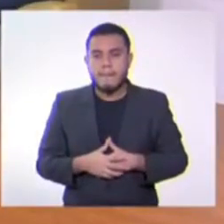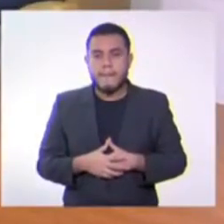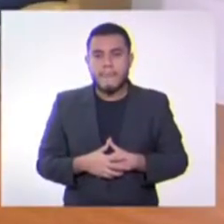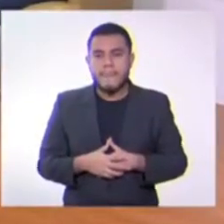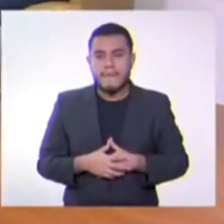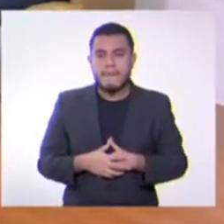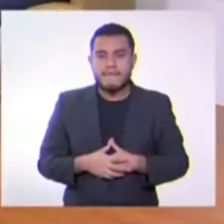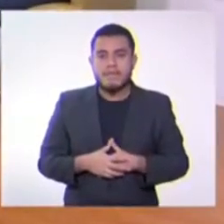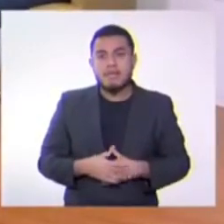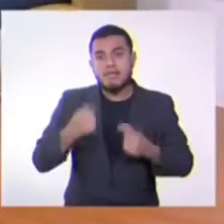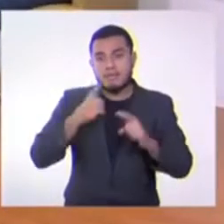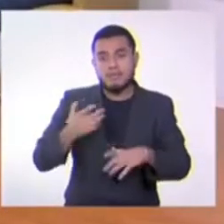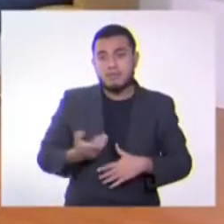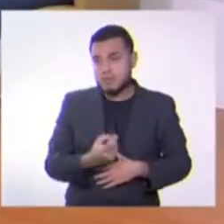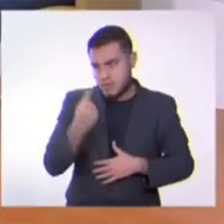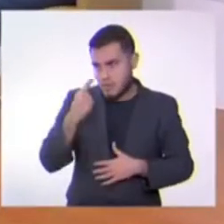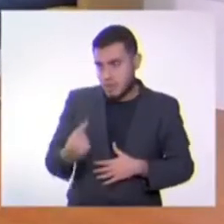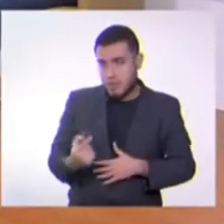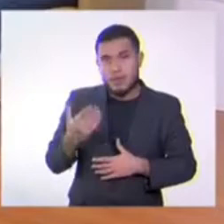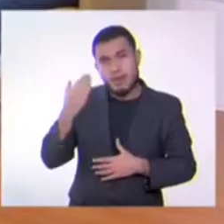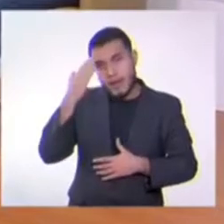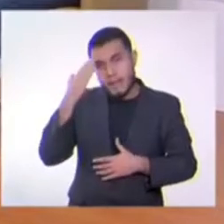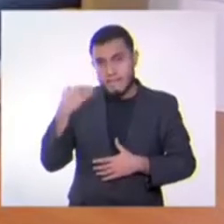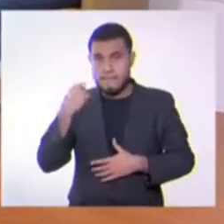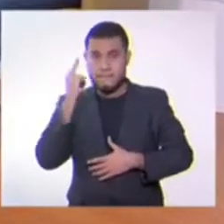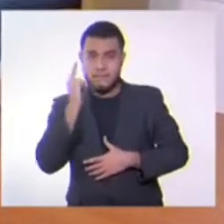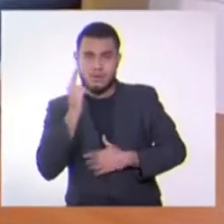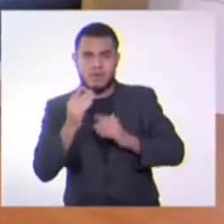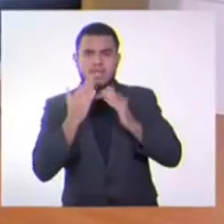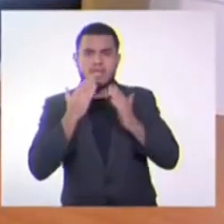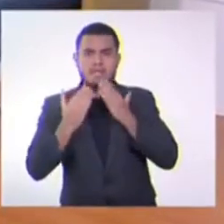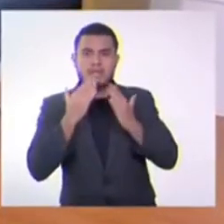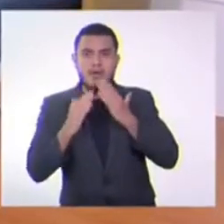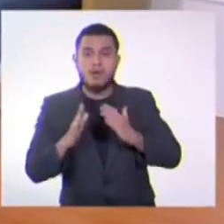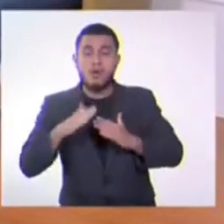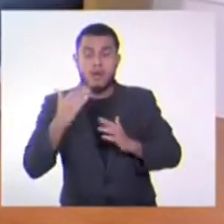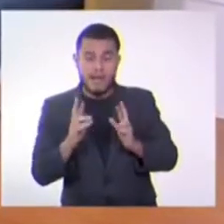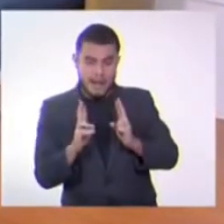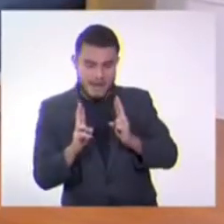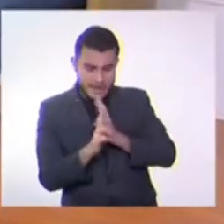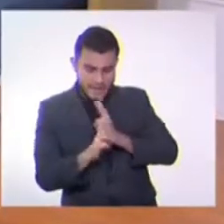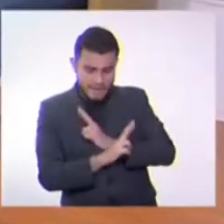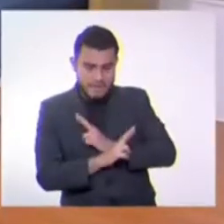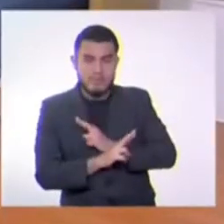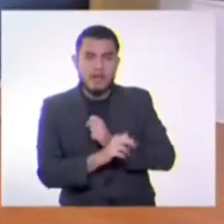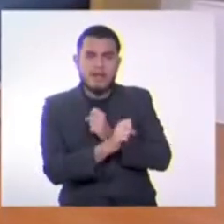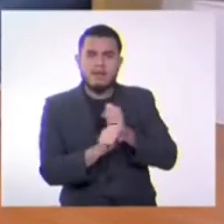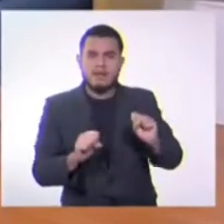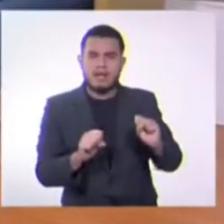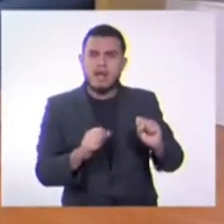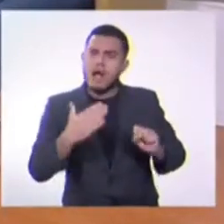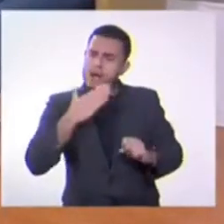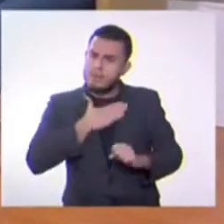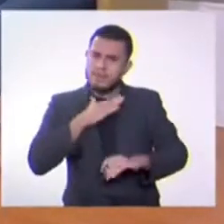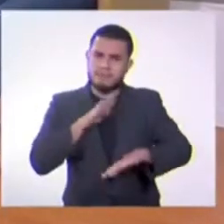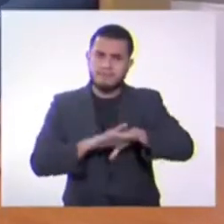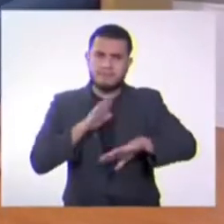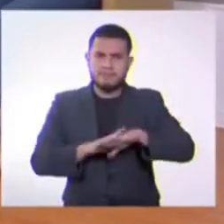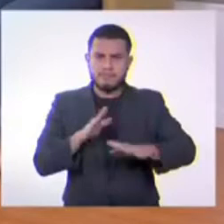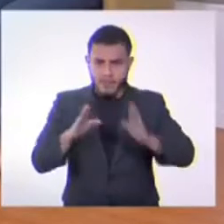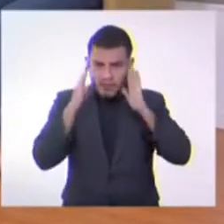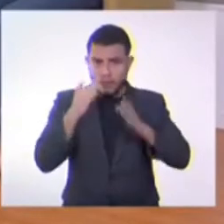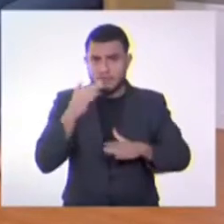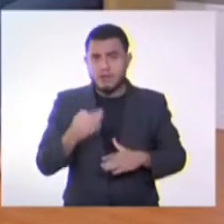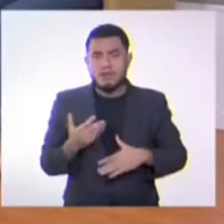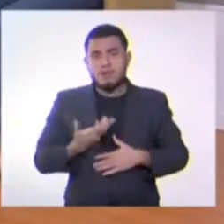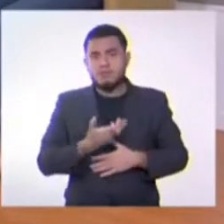Y ahí estábamos con Alicia de Fuentes, que nos hacía esa explicación sobre las reformas liberales. Hay algo que me llama la atención porque obviamente al